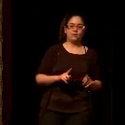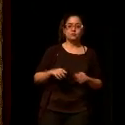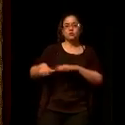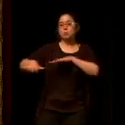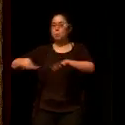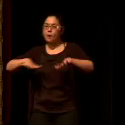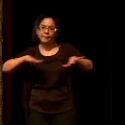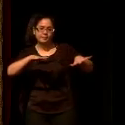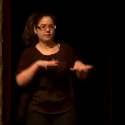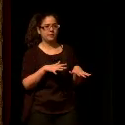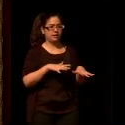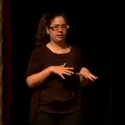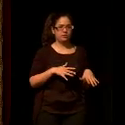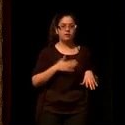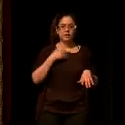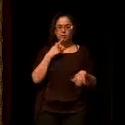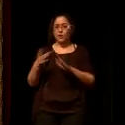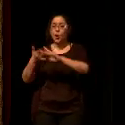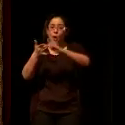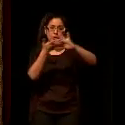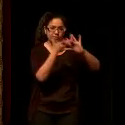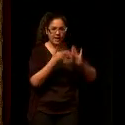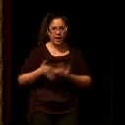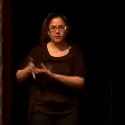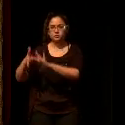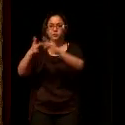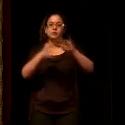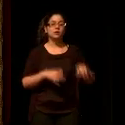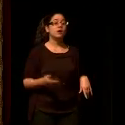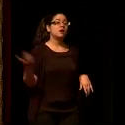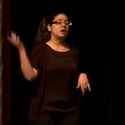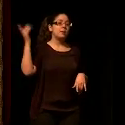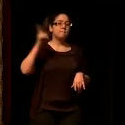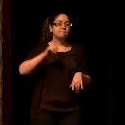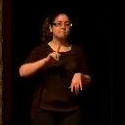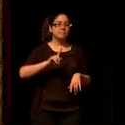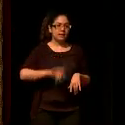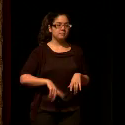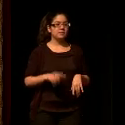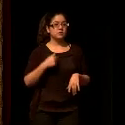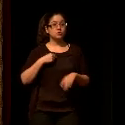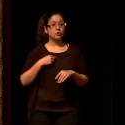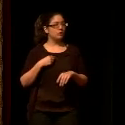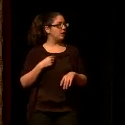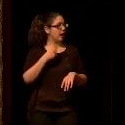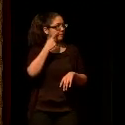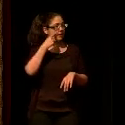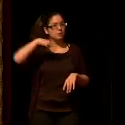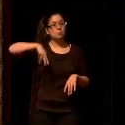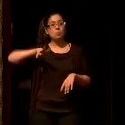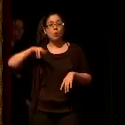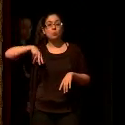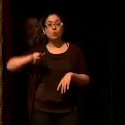movamos libremente por todos los espacios posibles yo creo que a ver si viene muy un y por favor mumuni sanz